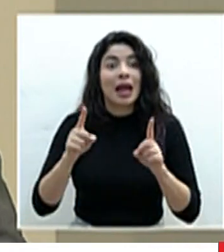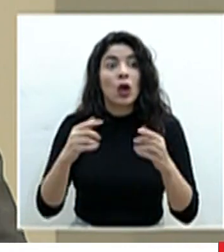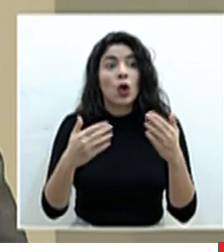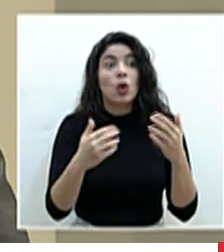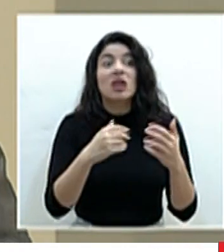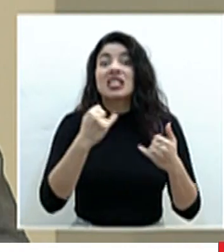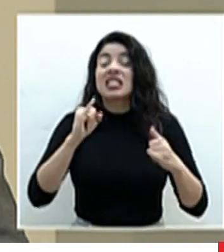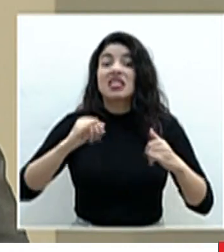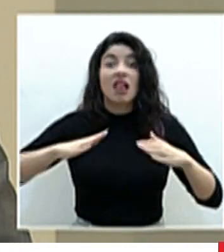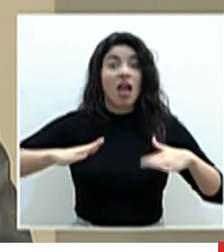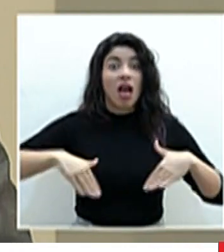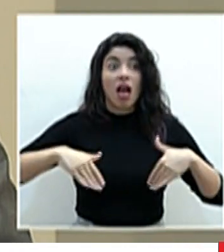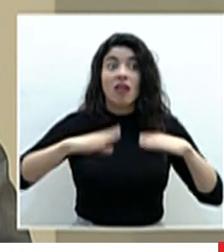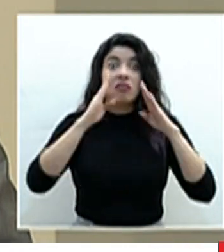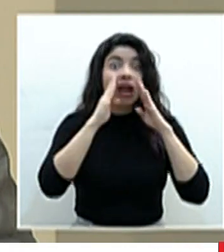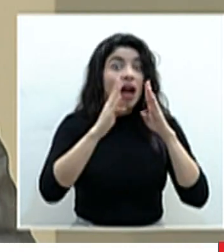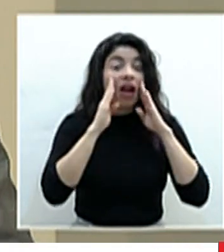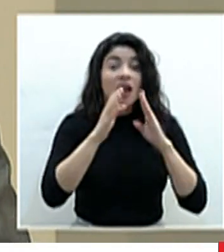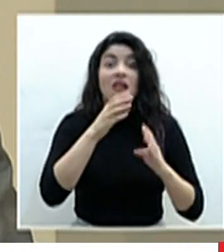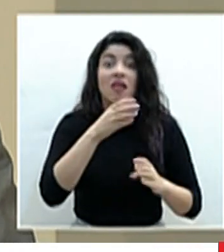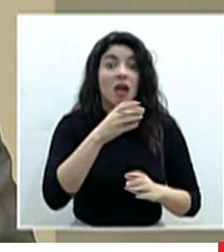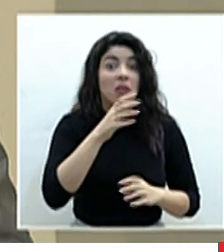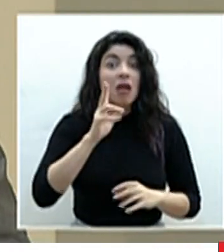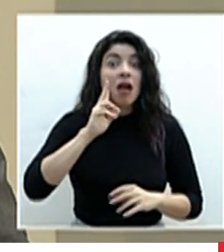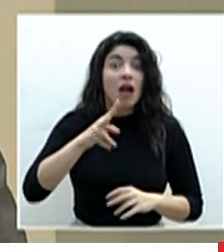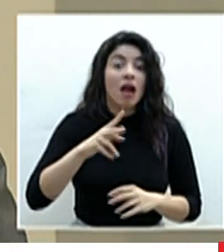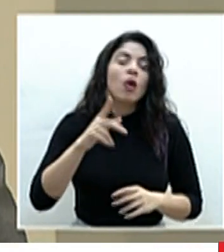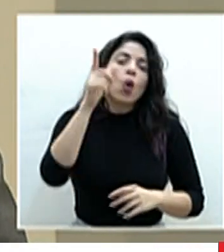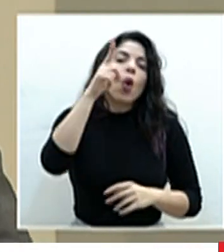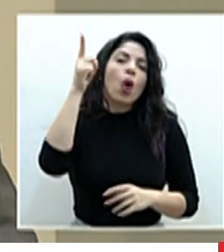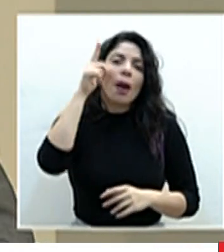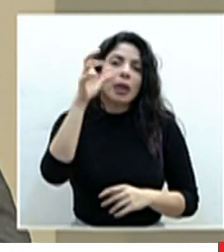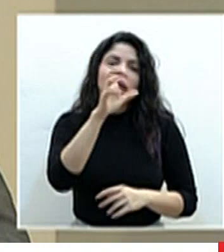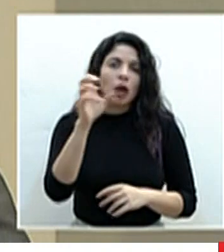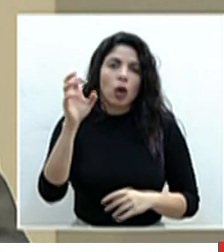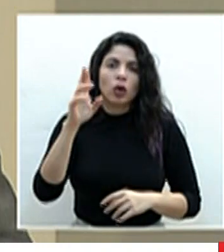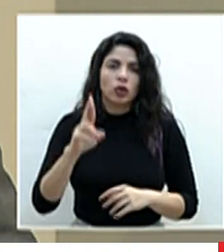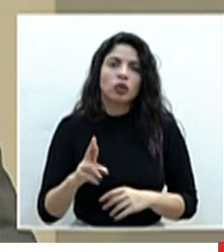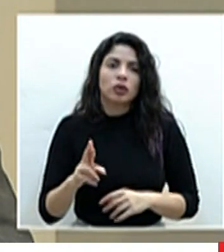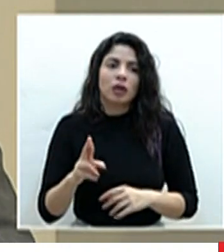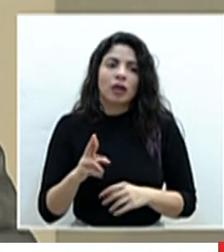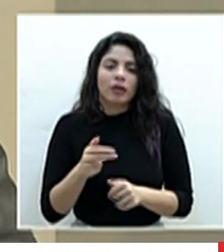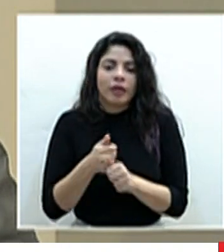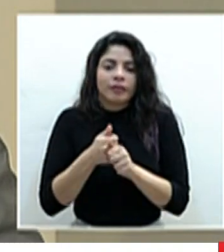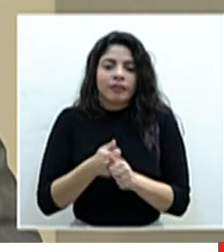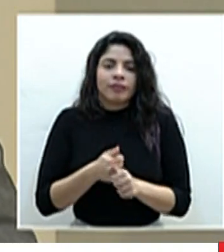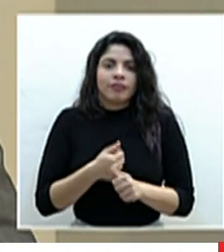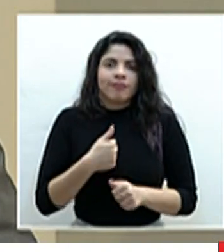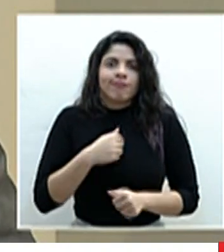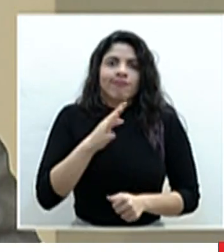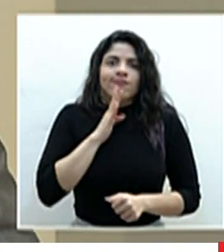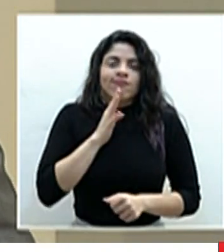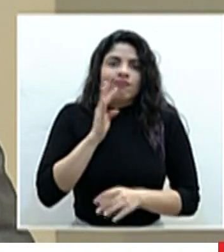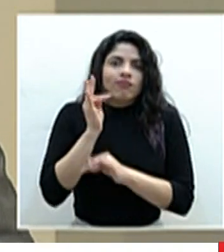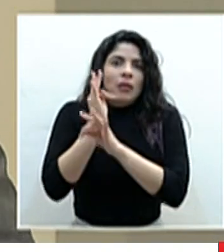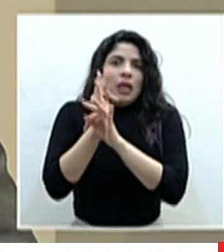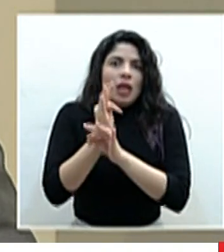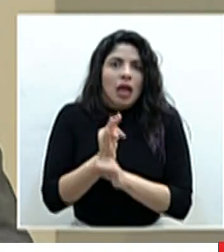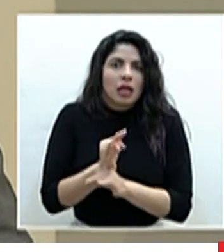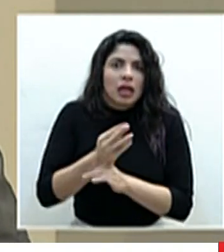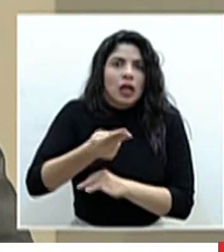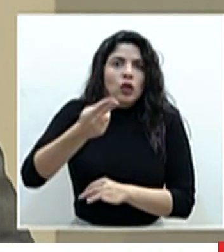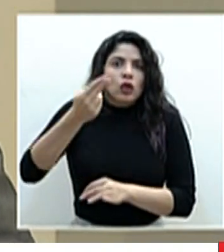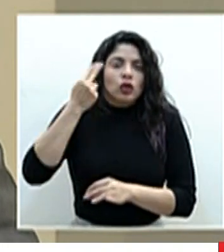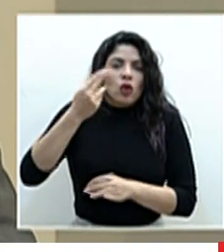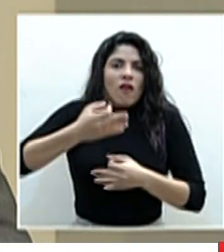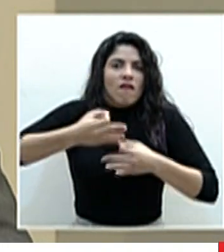no atención de esas recomendaciones, obviamente que Costa Rica, coherente con el discurso tradicional e histórico